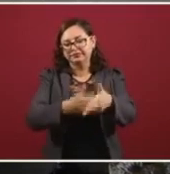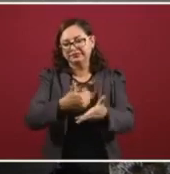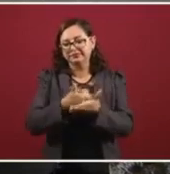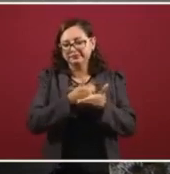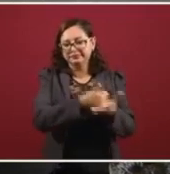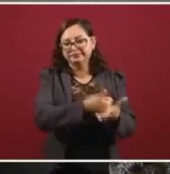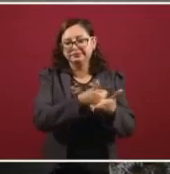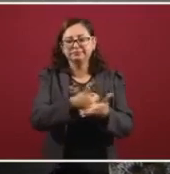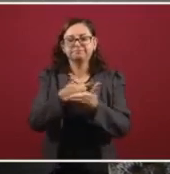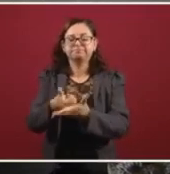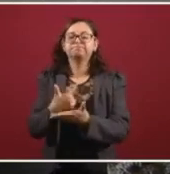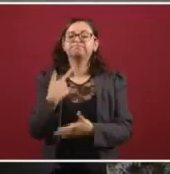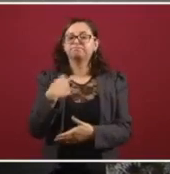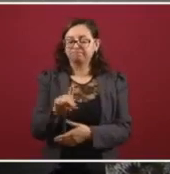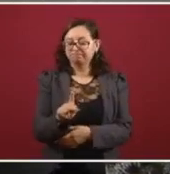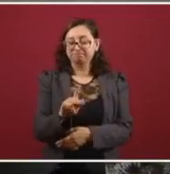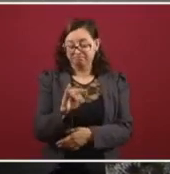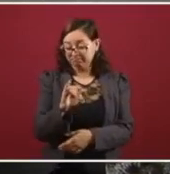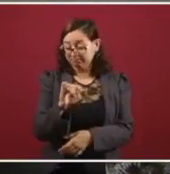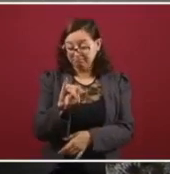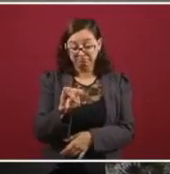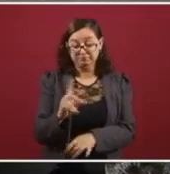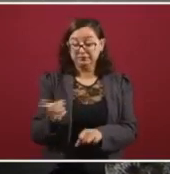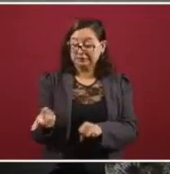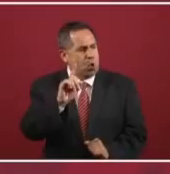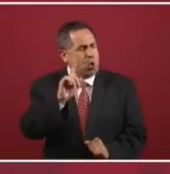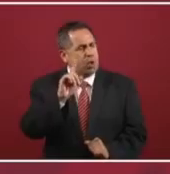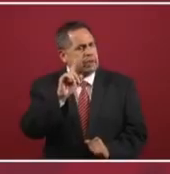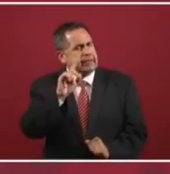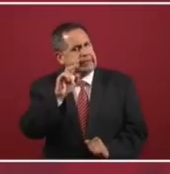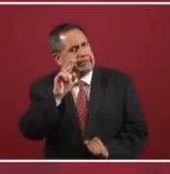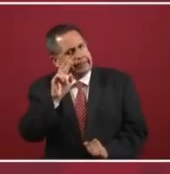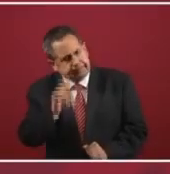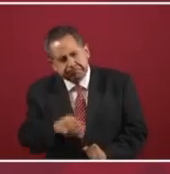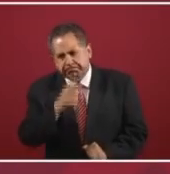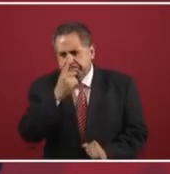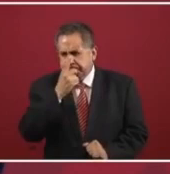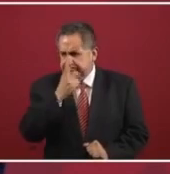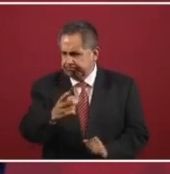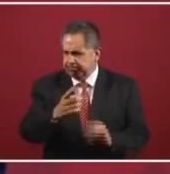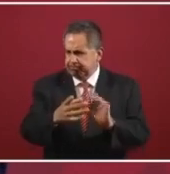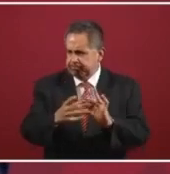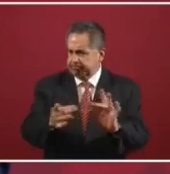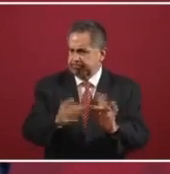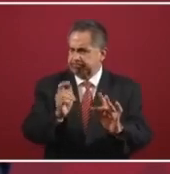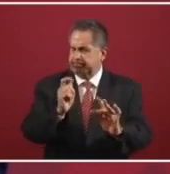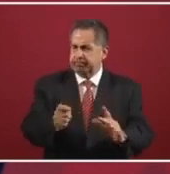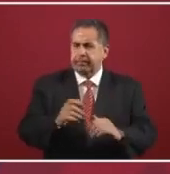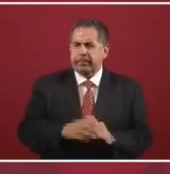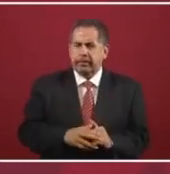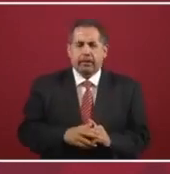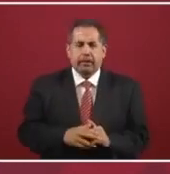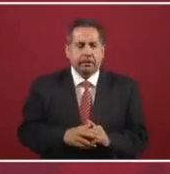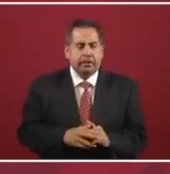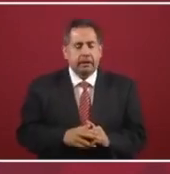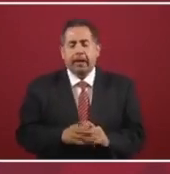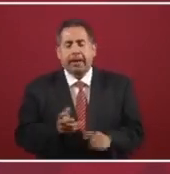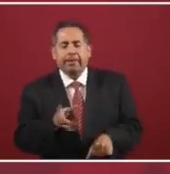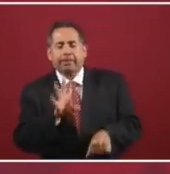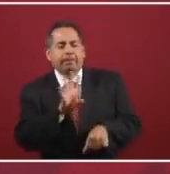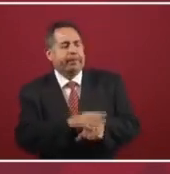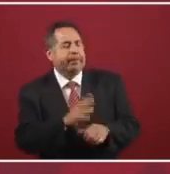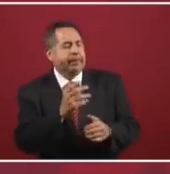su gobierno ya no dará dinero a los dirigentes sindicales. Ya no se permiten privilegios